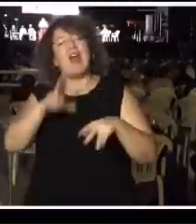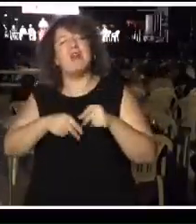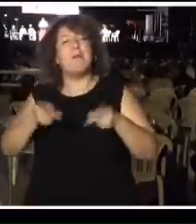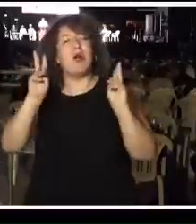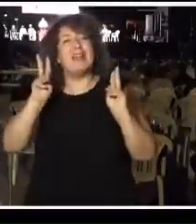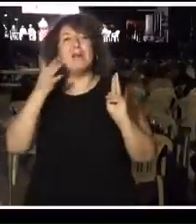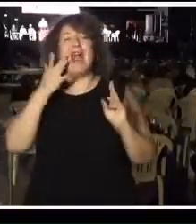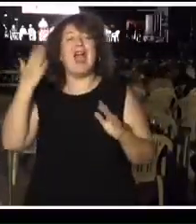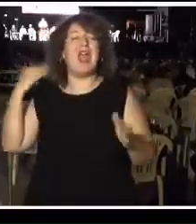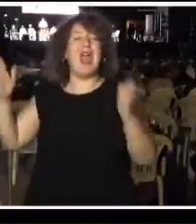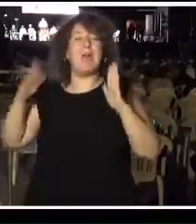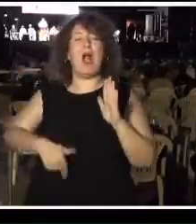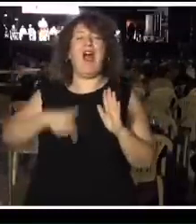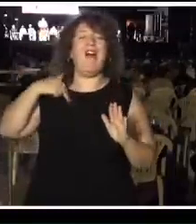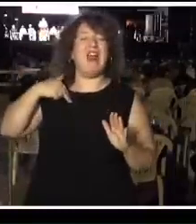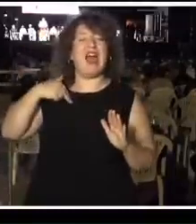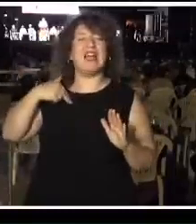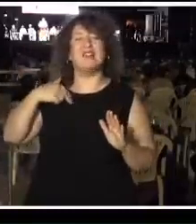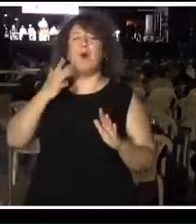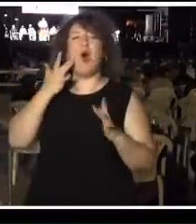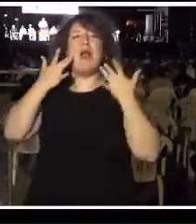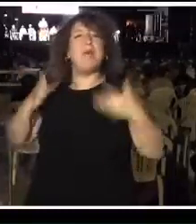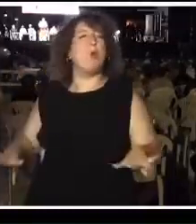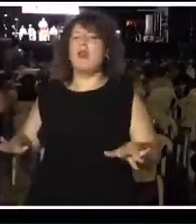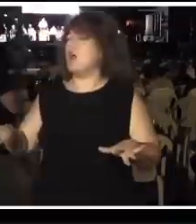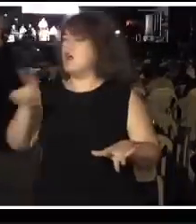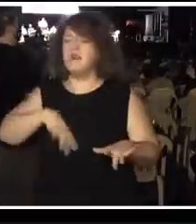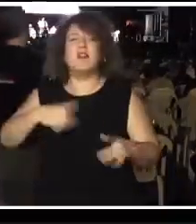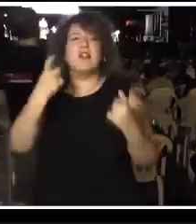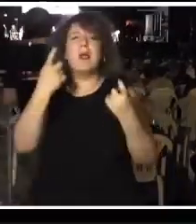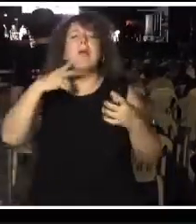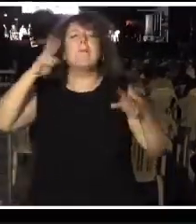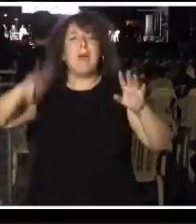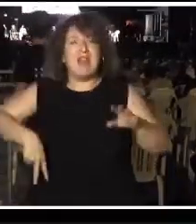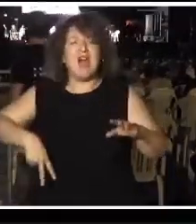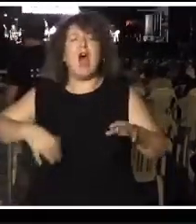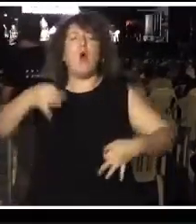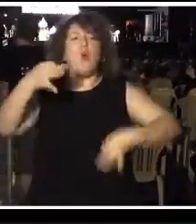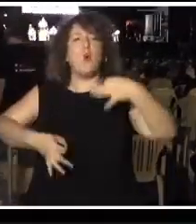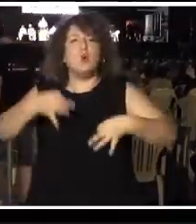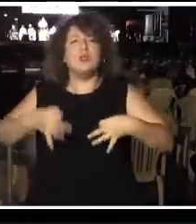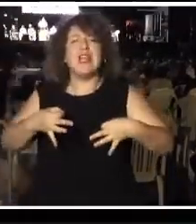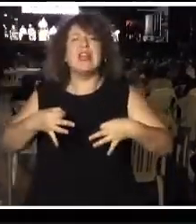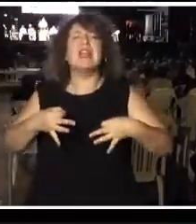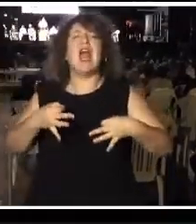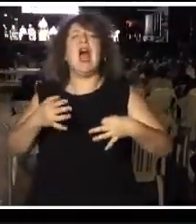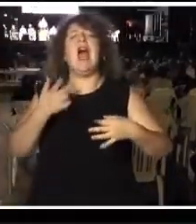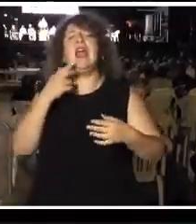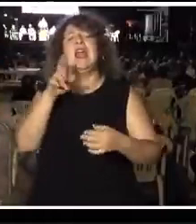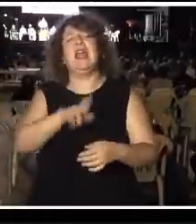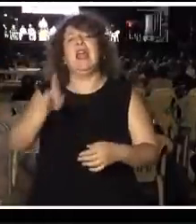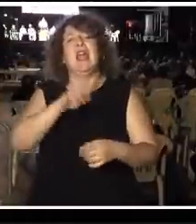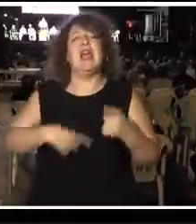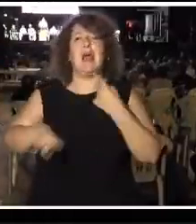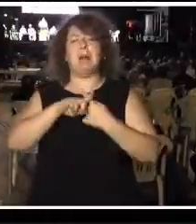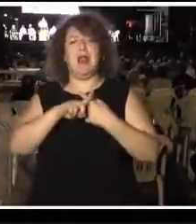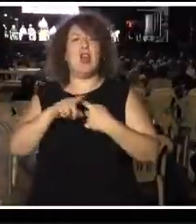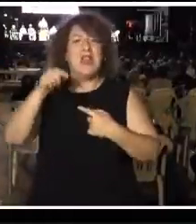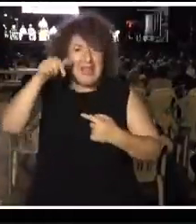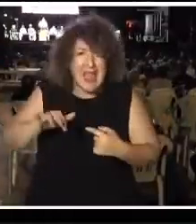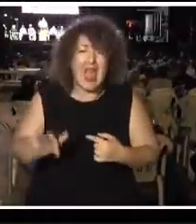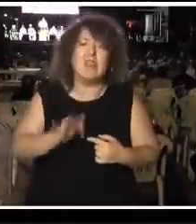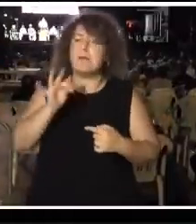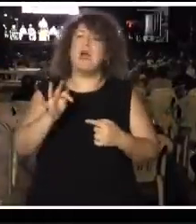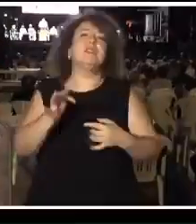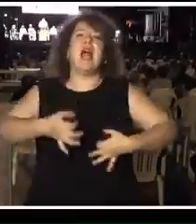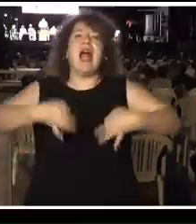nos traiga, por fin, verdad, justicia, reparación y hoy, más que nunca, garantías de